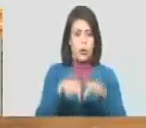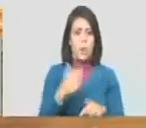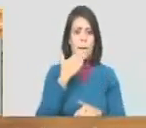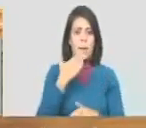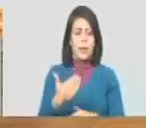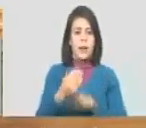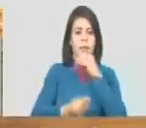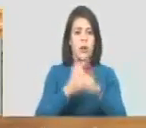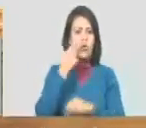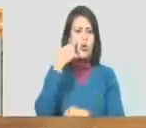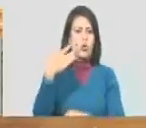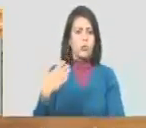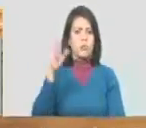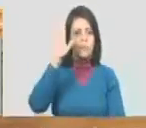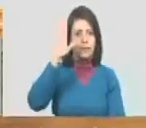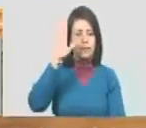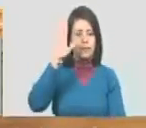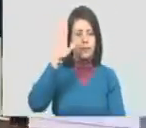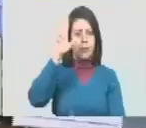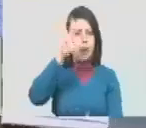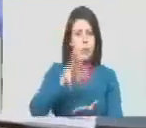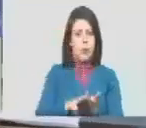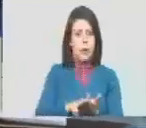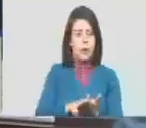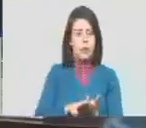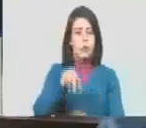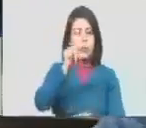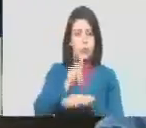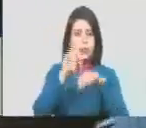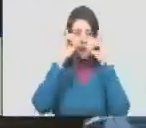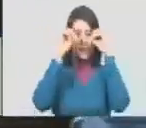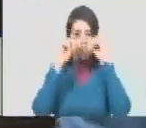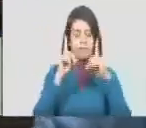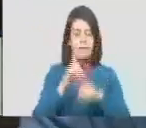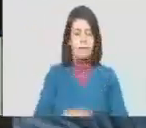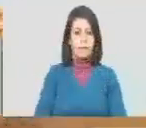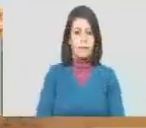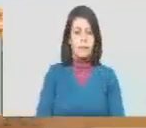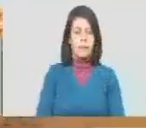sírvanse a manifestarlo con la señal de costumbre. Queda aprobado por unanimidad.